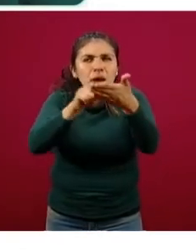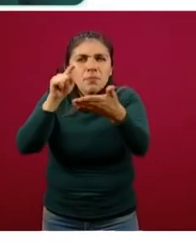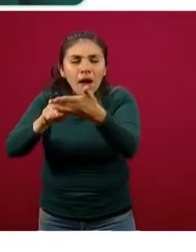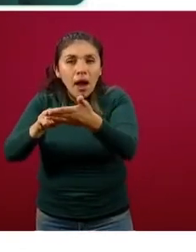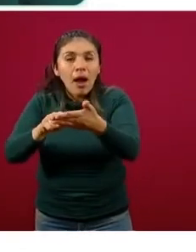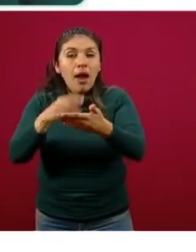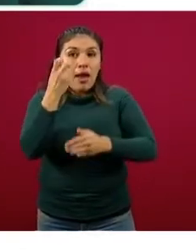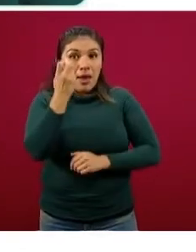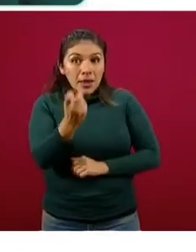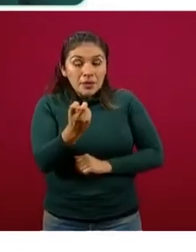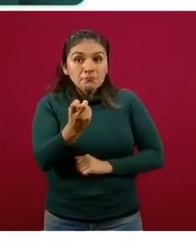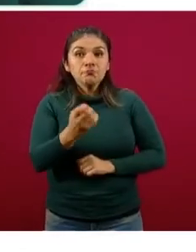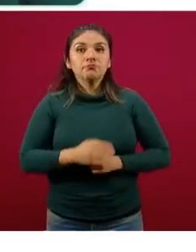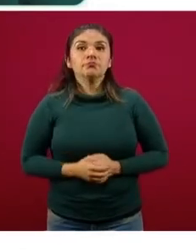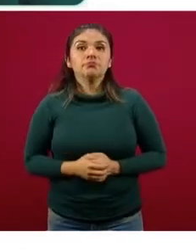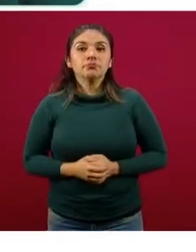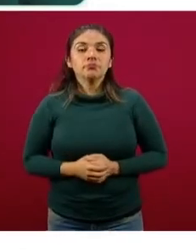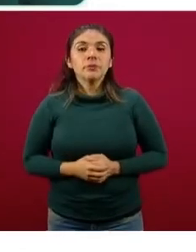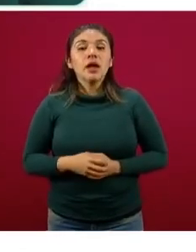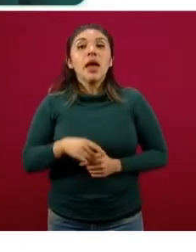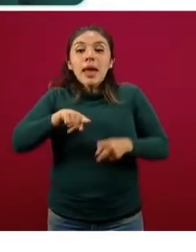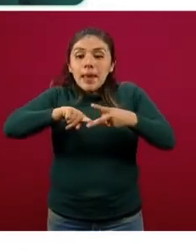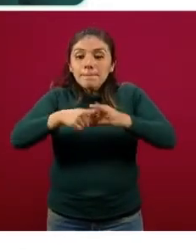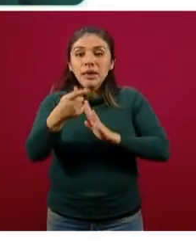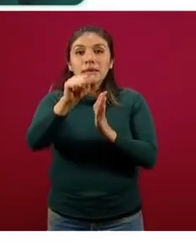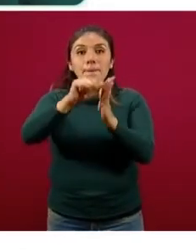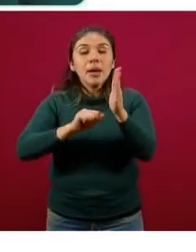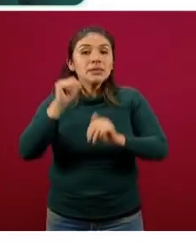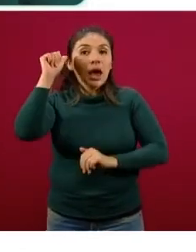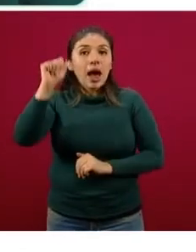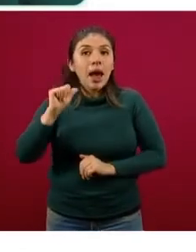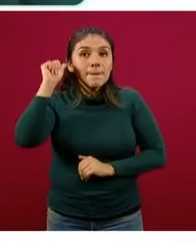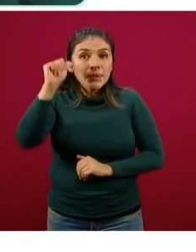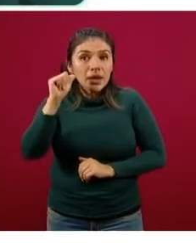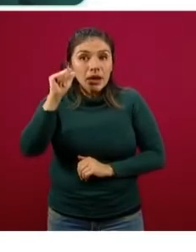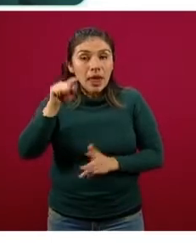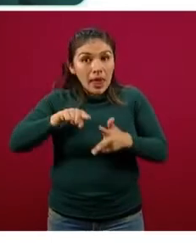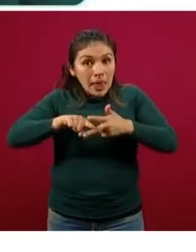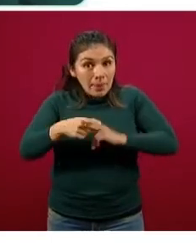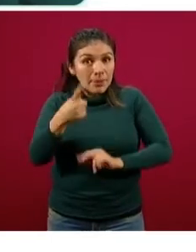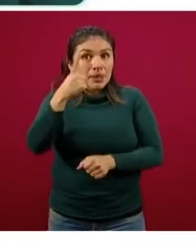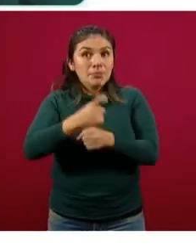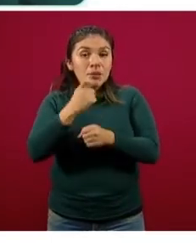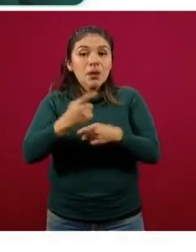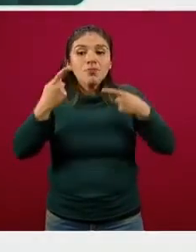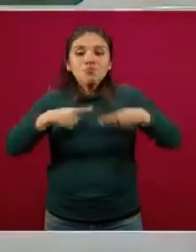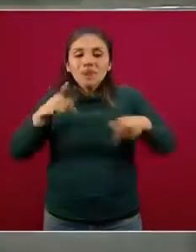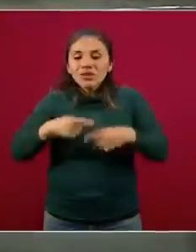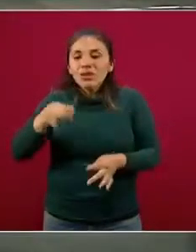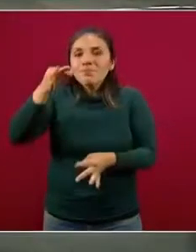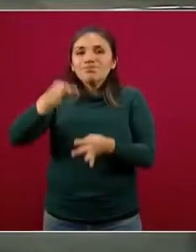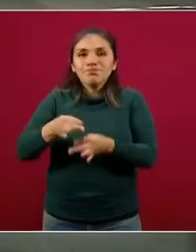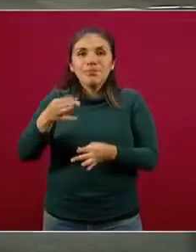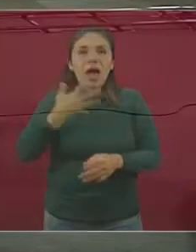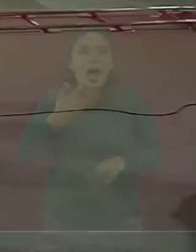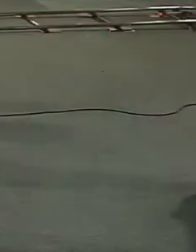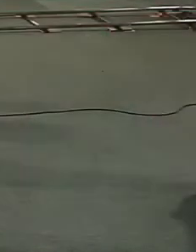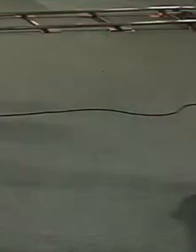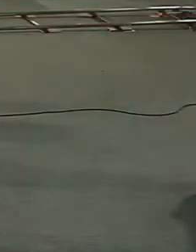Desde el mes de abril, que inició con nuestro primer caso